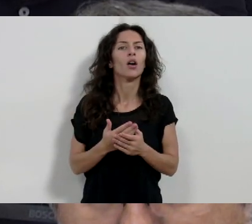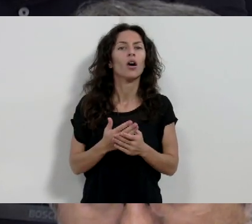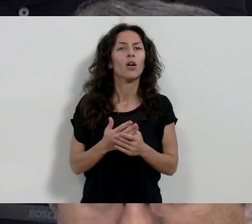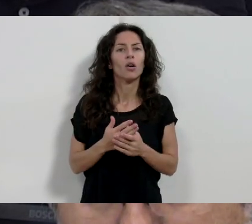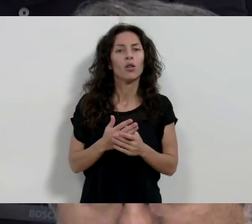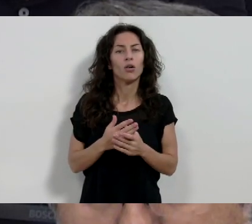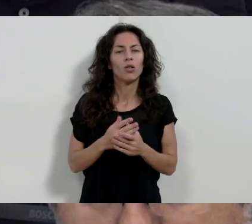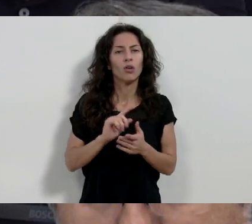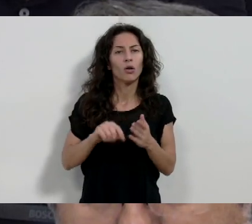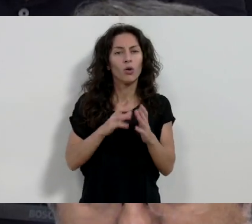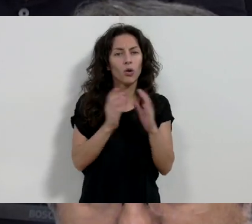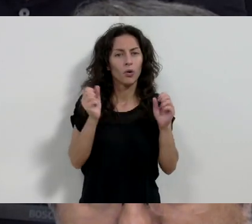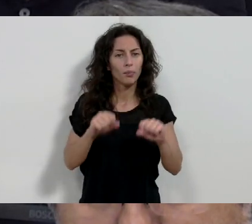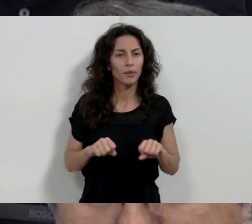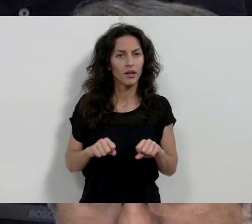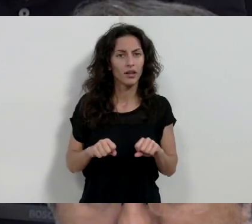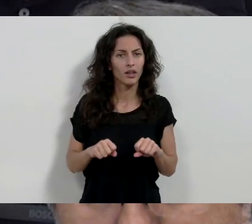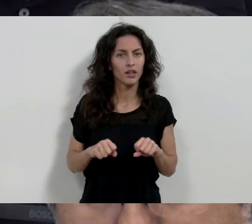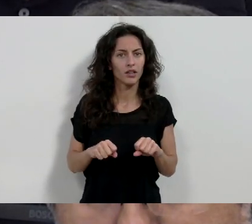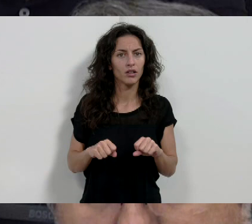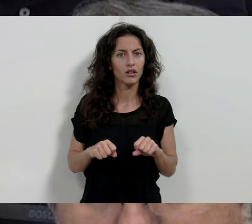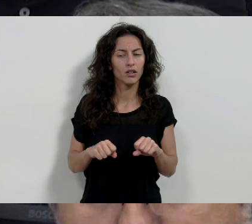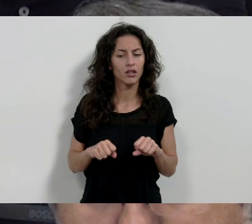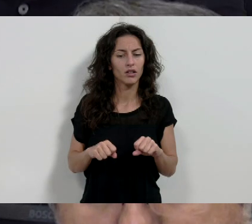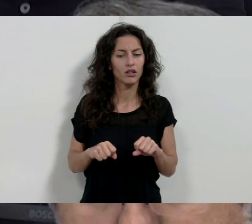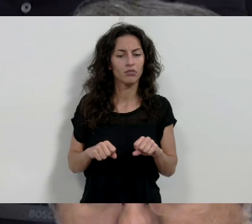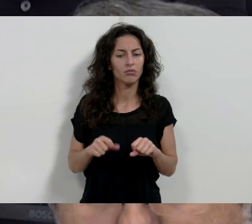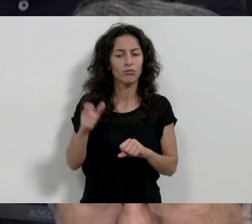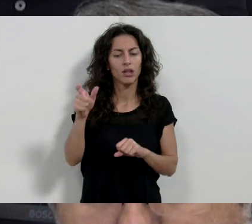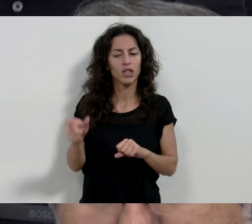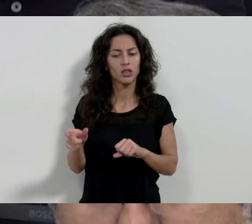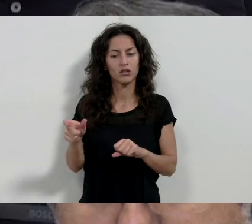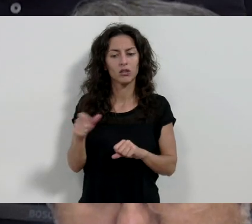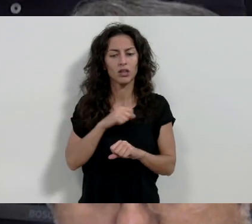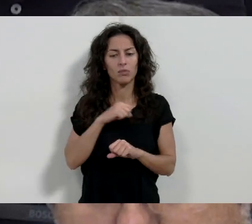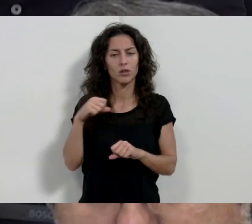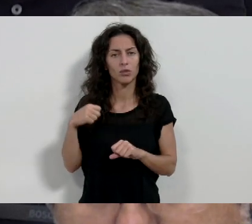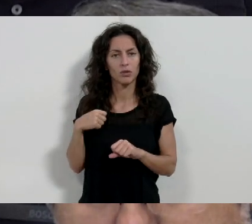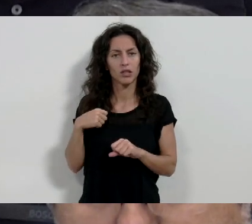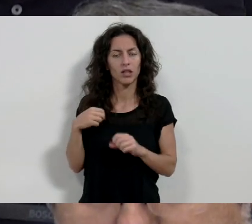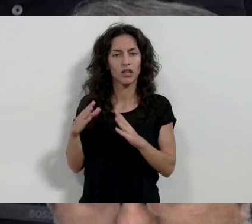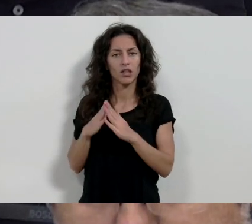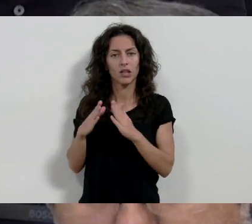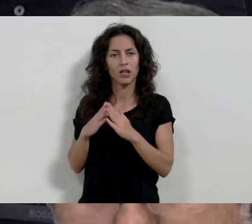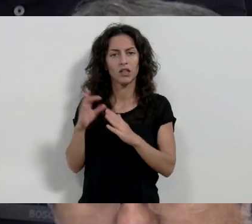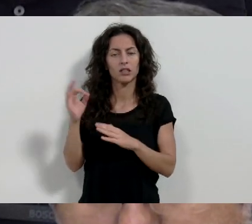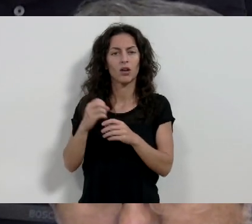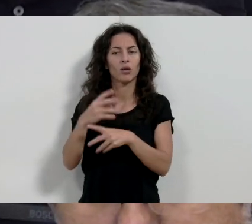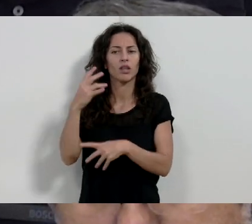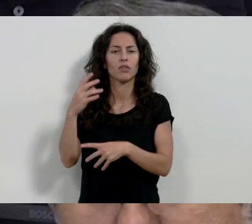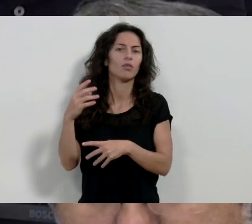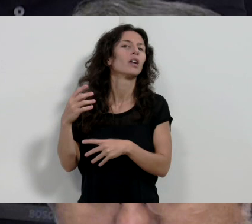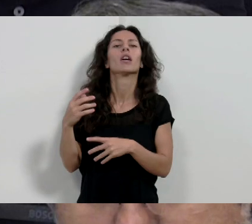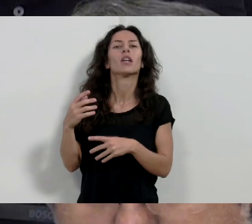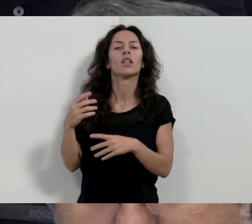existe la posibilidad de hacer un convenio con propietarios de comunidades para la limpieza de esas fachadas, ¿no?, en la